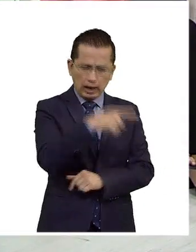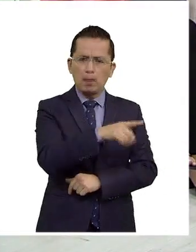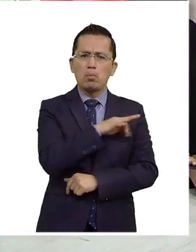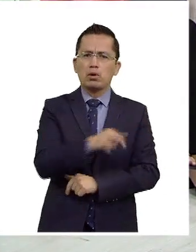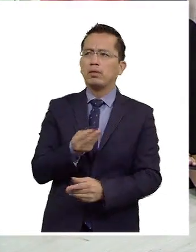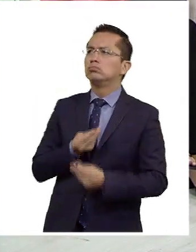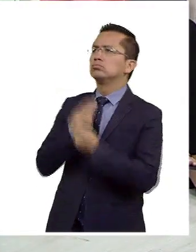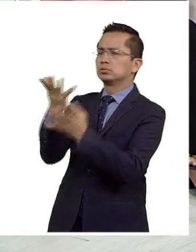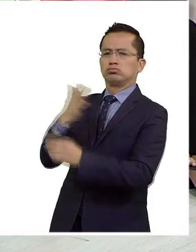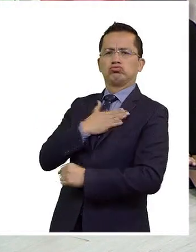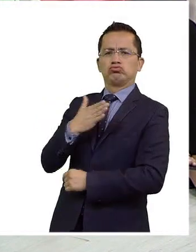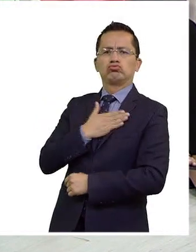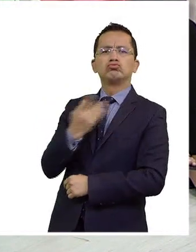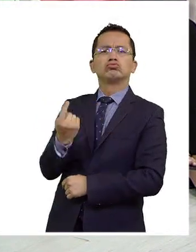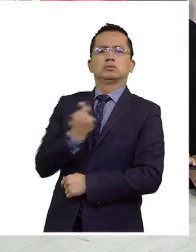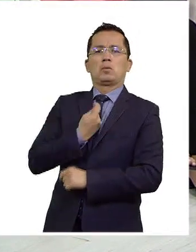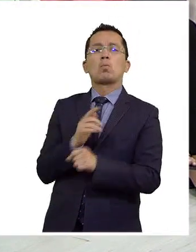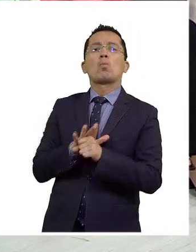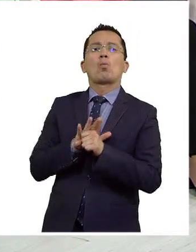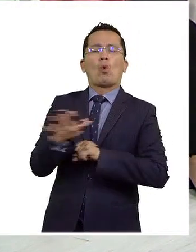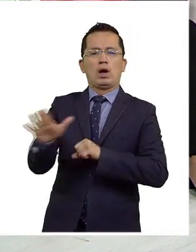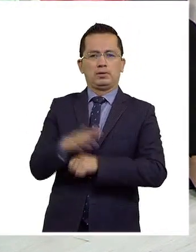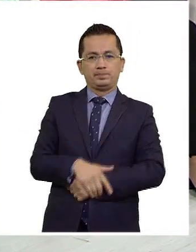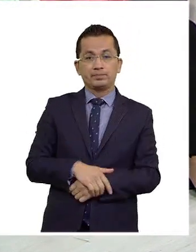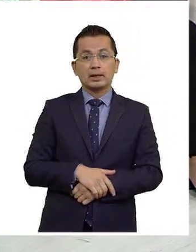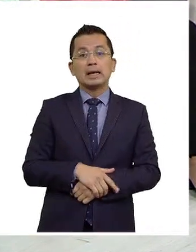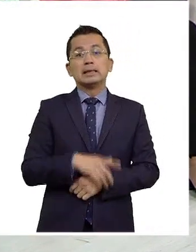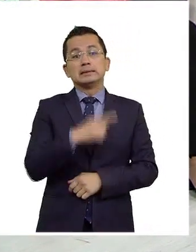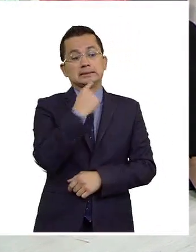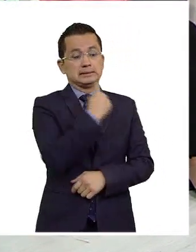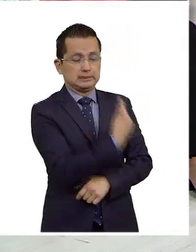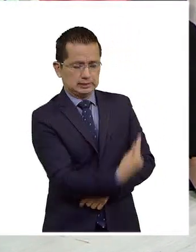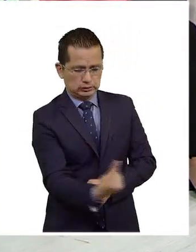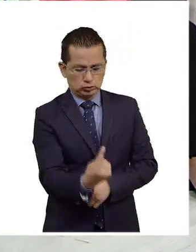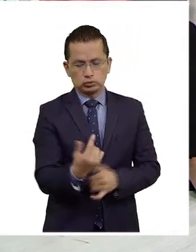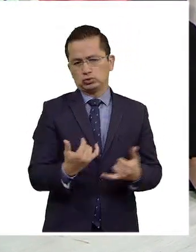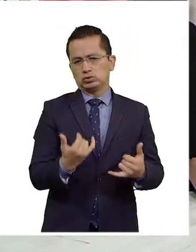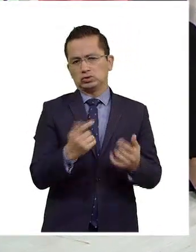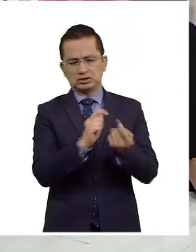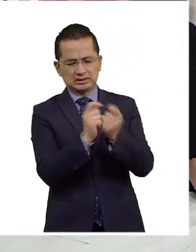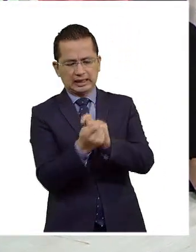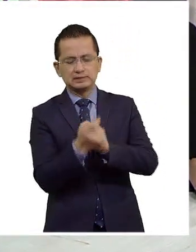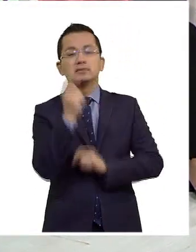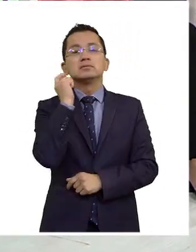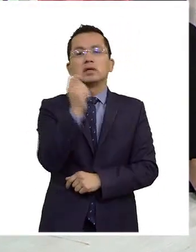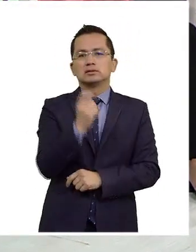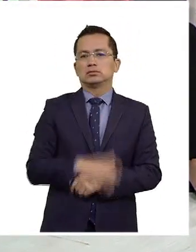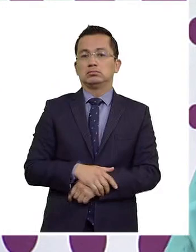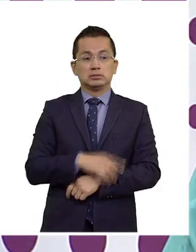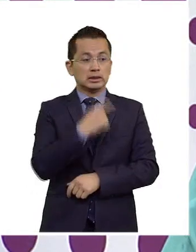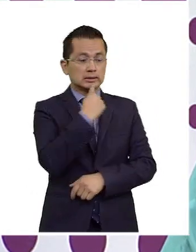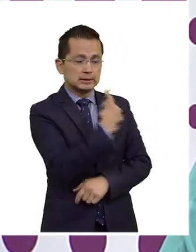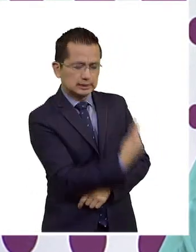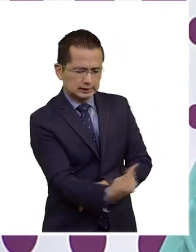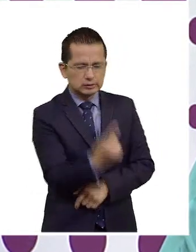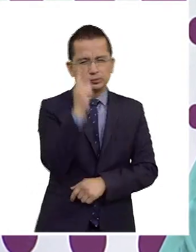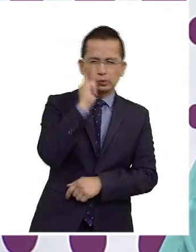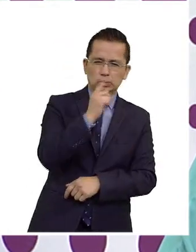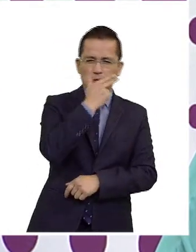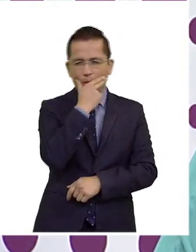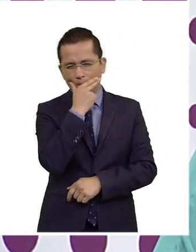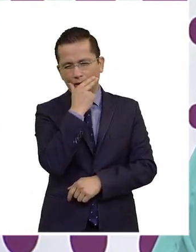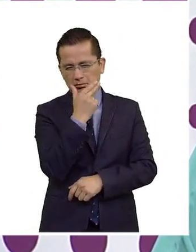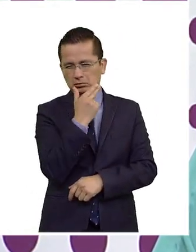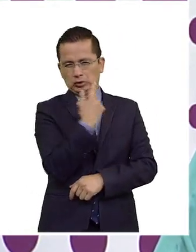es su identidad. Entonces, bueno, infancias trans tiene que ver con que la identidad de género de estas niñas y niños